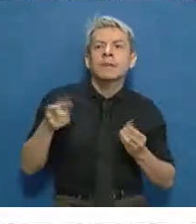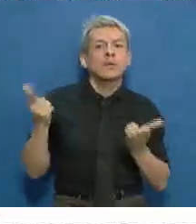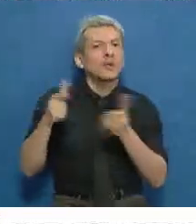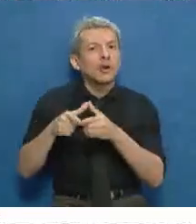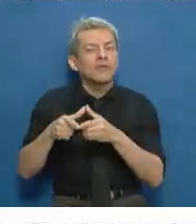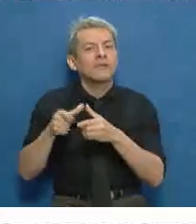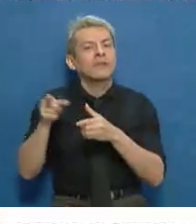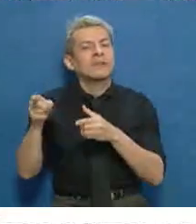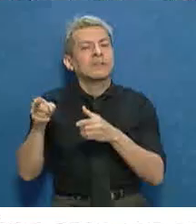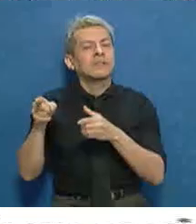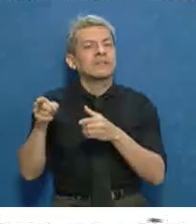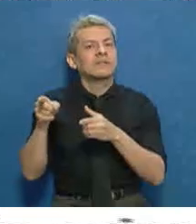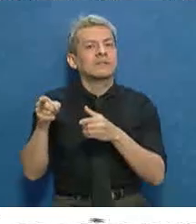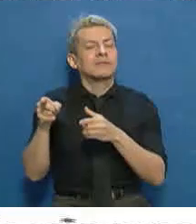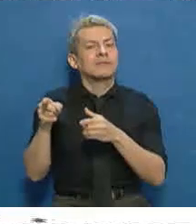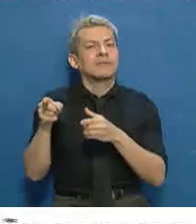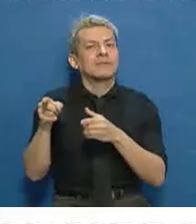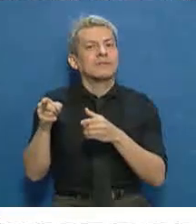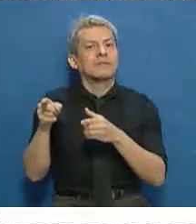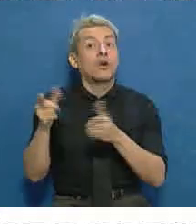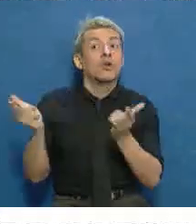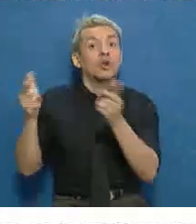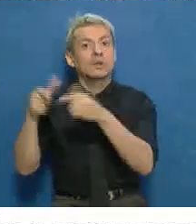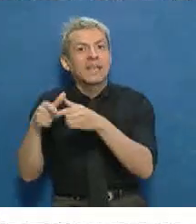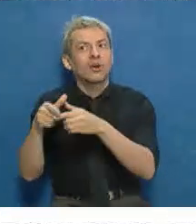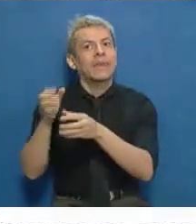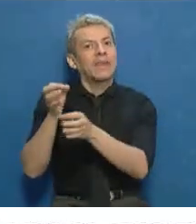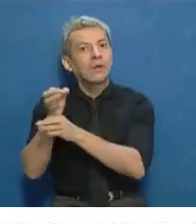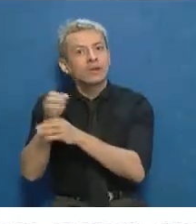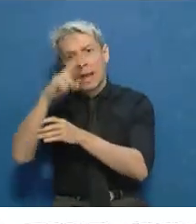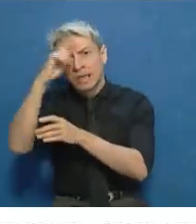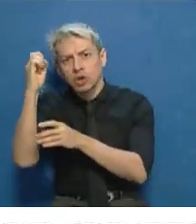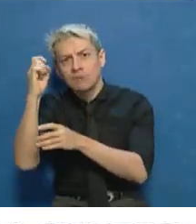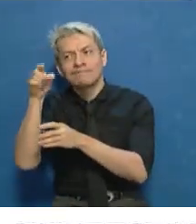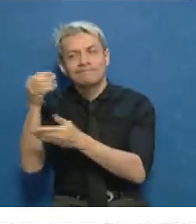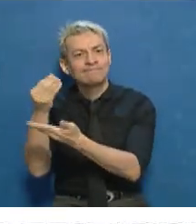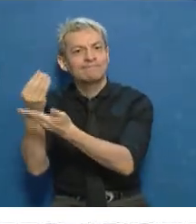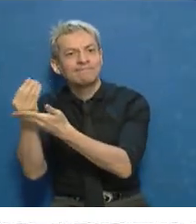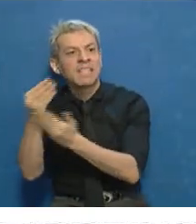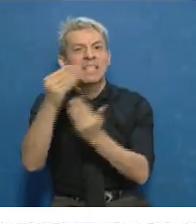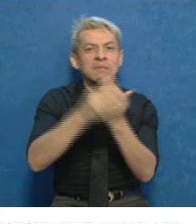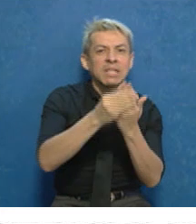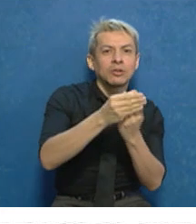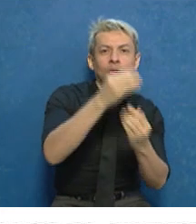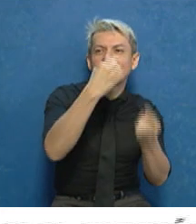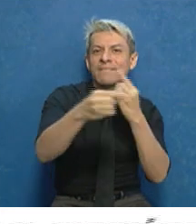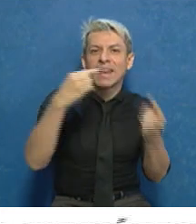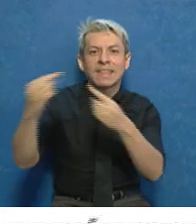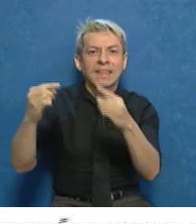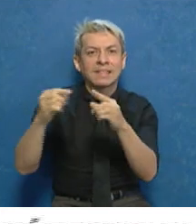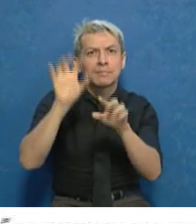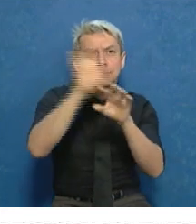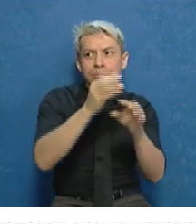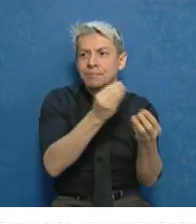sido, que formaba parte, digamos, de la reunión del Consejo de Educación de la Nación con los ministros de distintos distritos, en